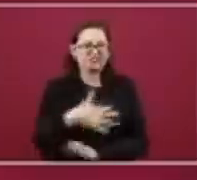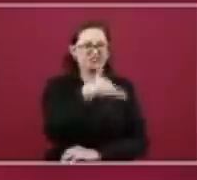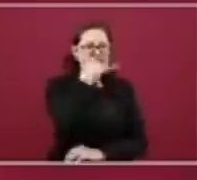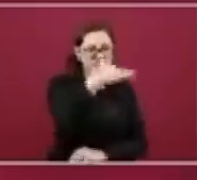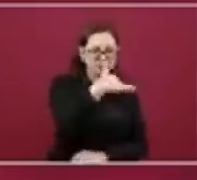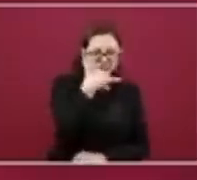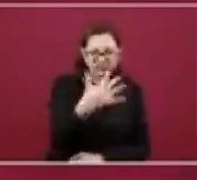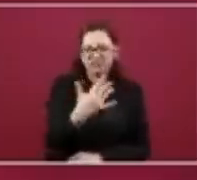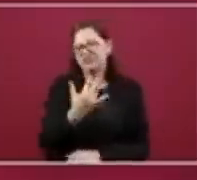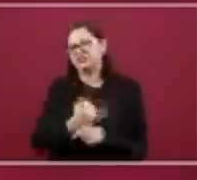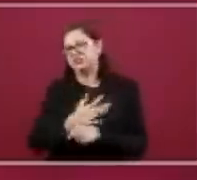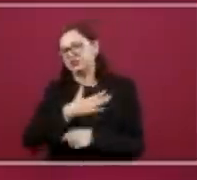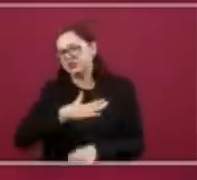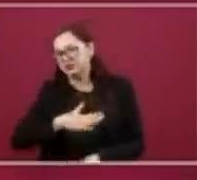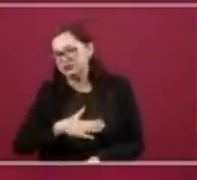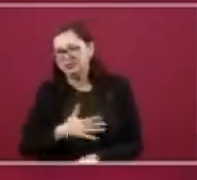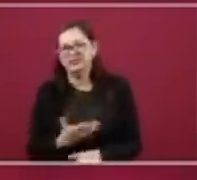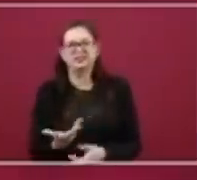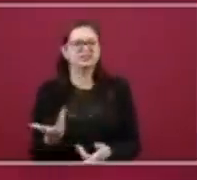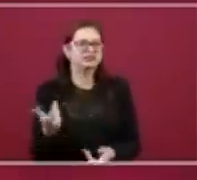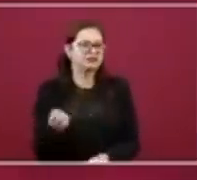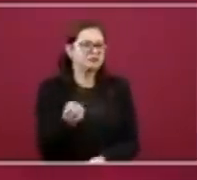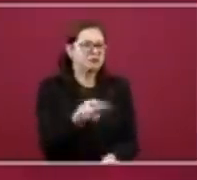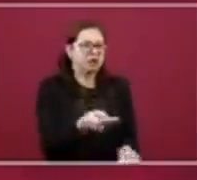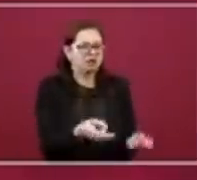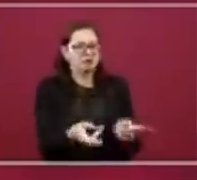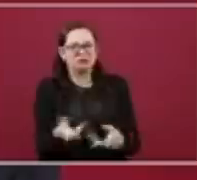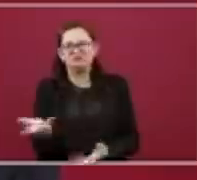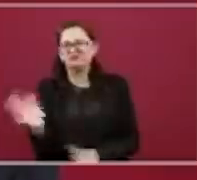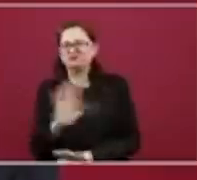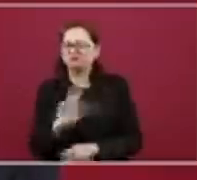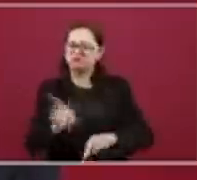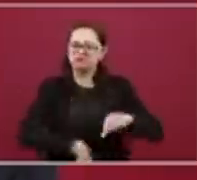de injusticias, de privilegios.